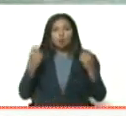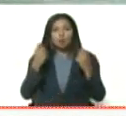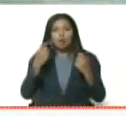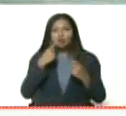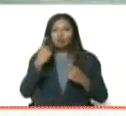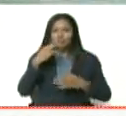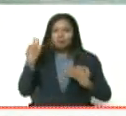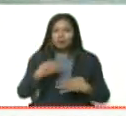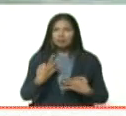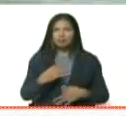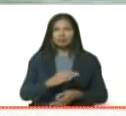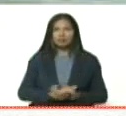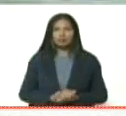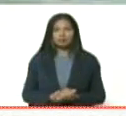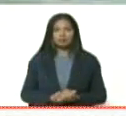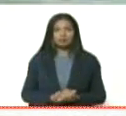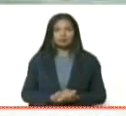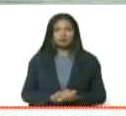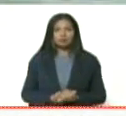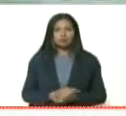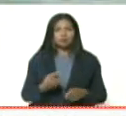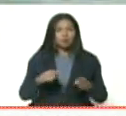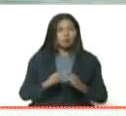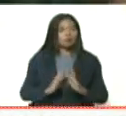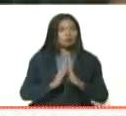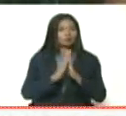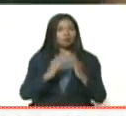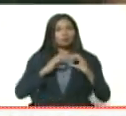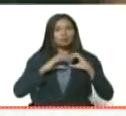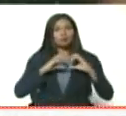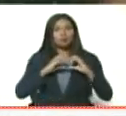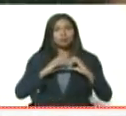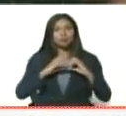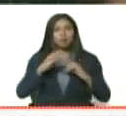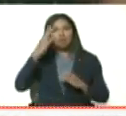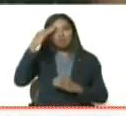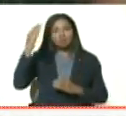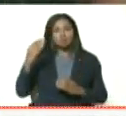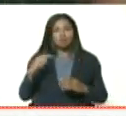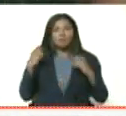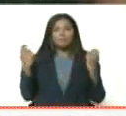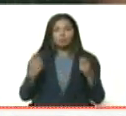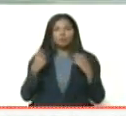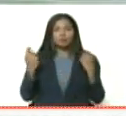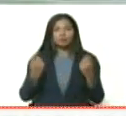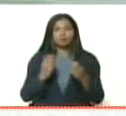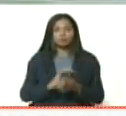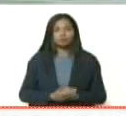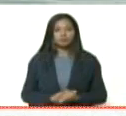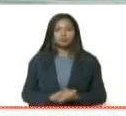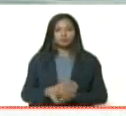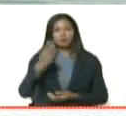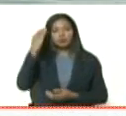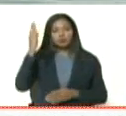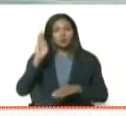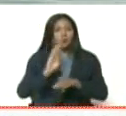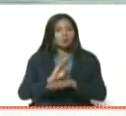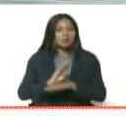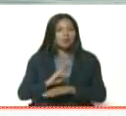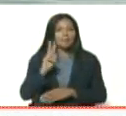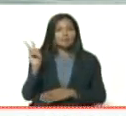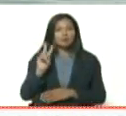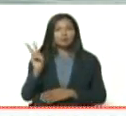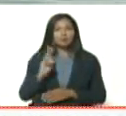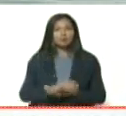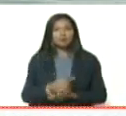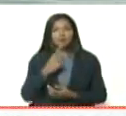serio, como una oración de mi corazón. Dios proveerá, Dios protegerá a Venezuela.